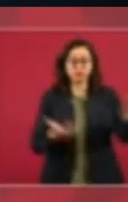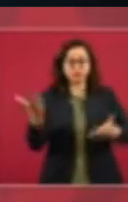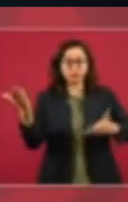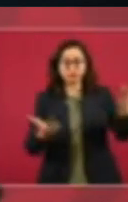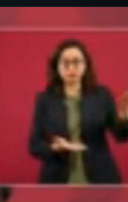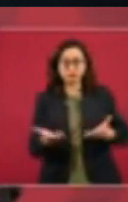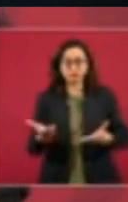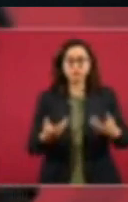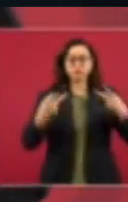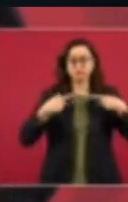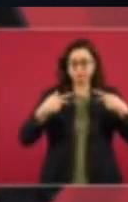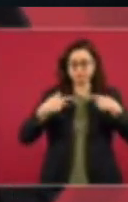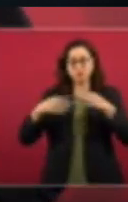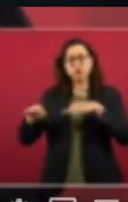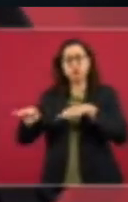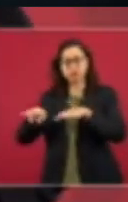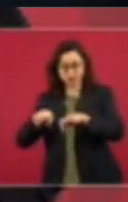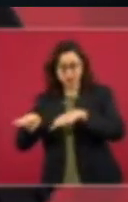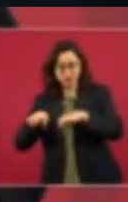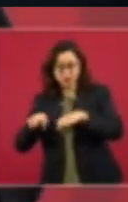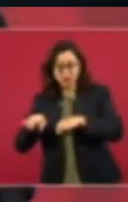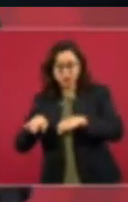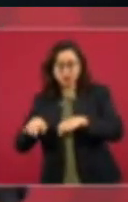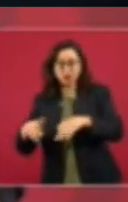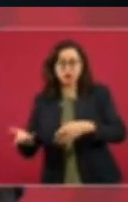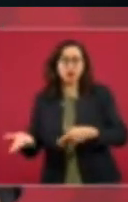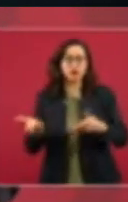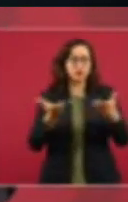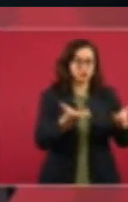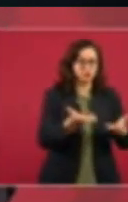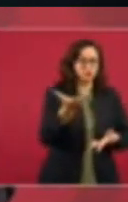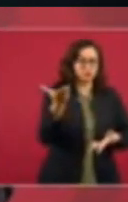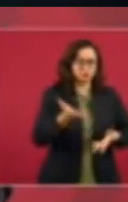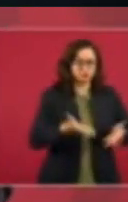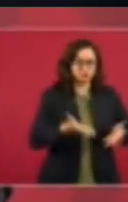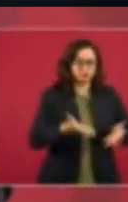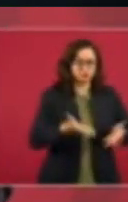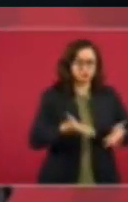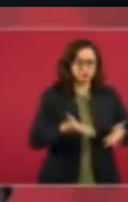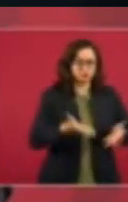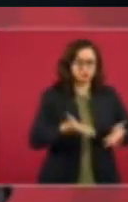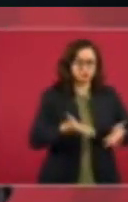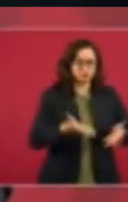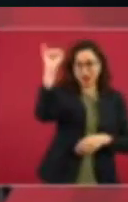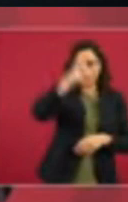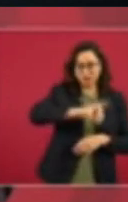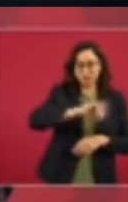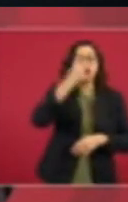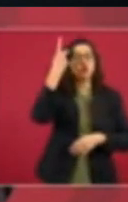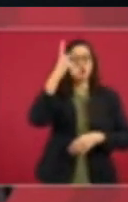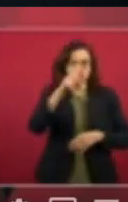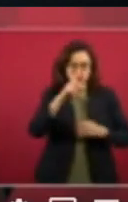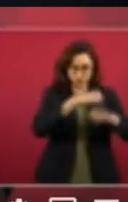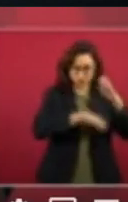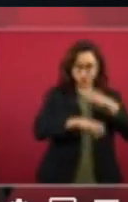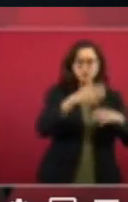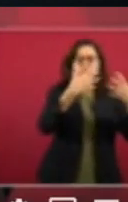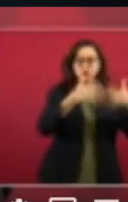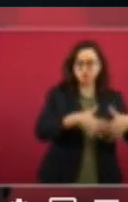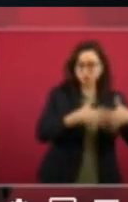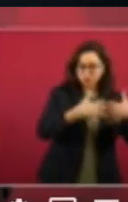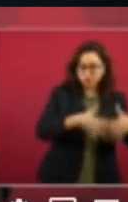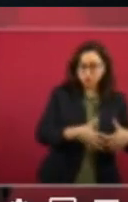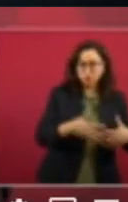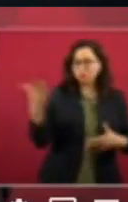del sector obrero y a los representantes del sector empresarial. Muchas